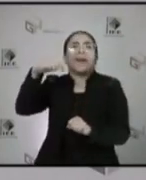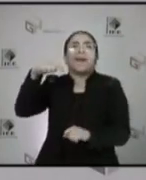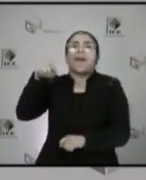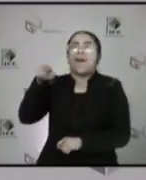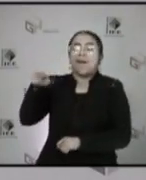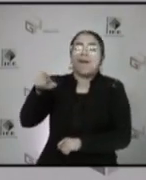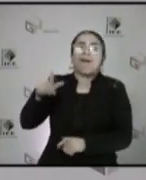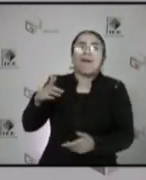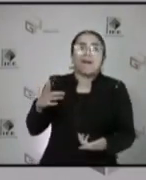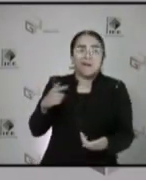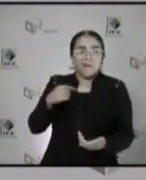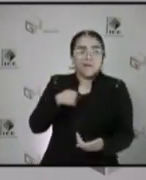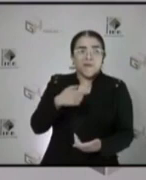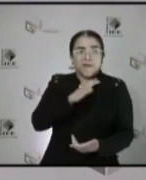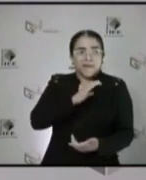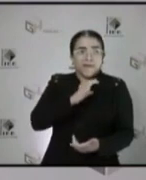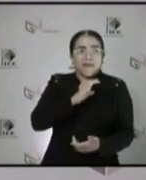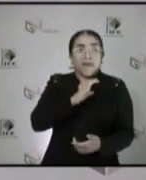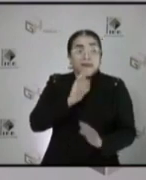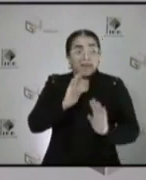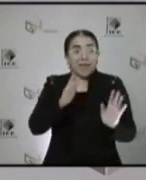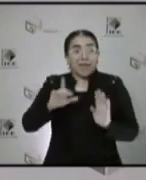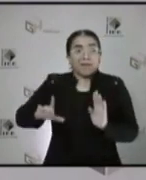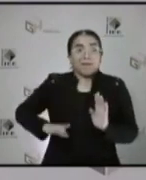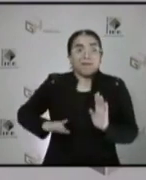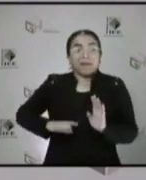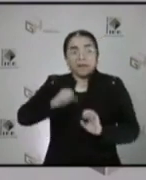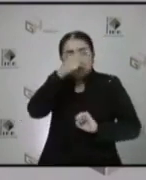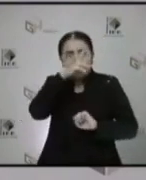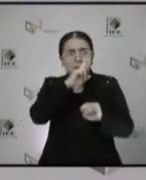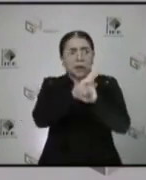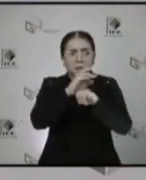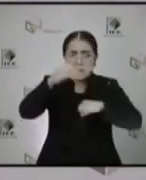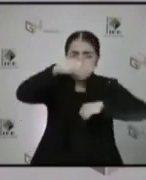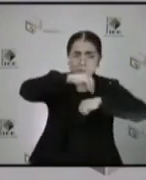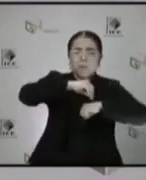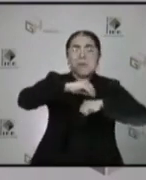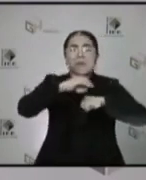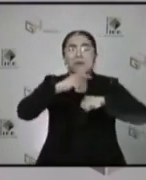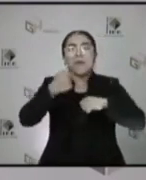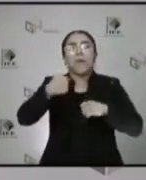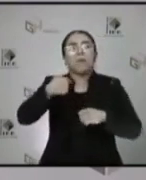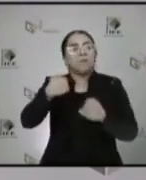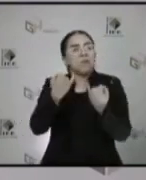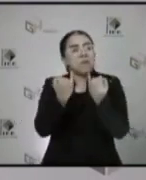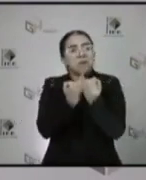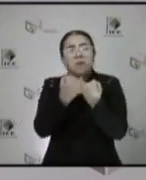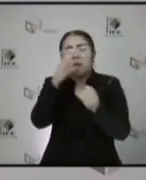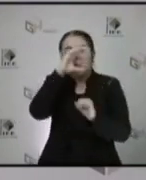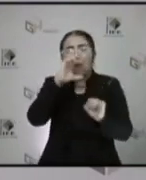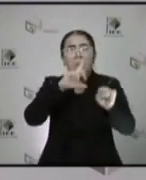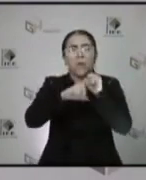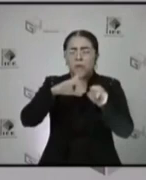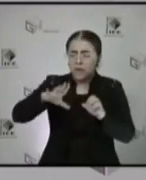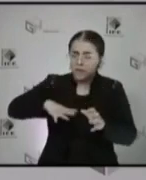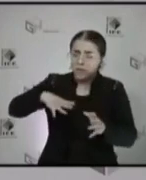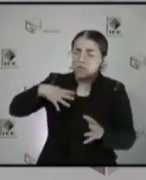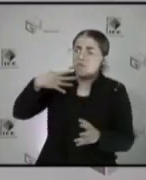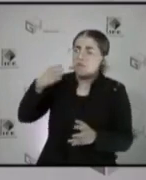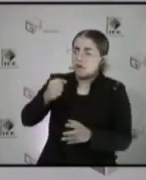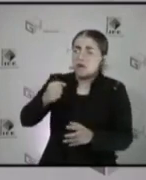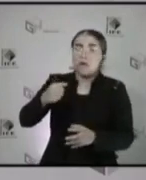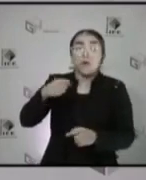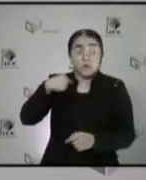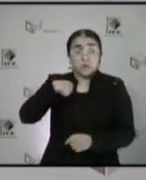de área sí puede ser secretario de Estado. Y sí puede serlo porque yo vengo de ahí, de la cultura del esfuerzo. Empecé